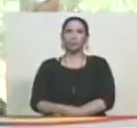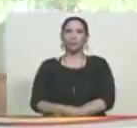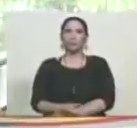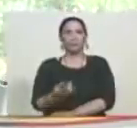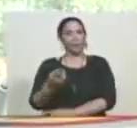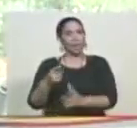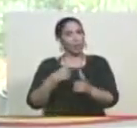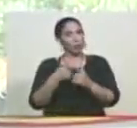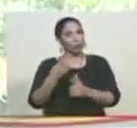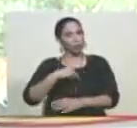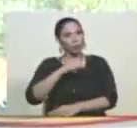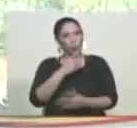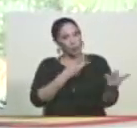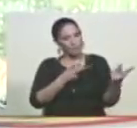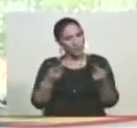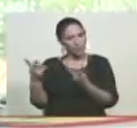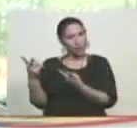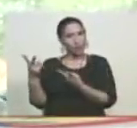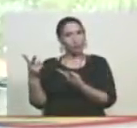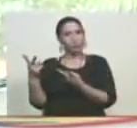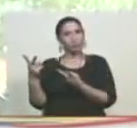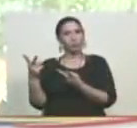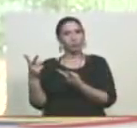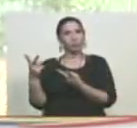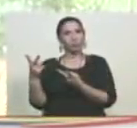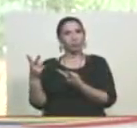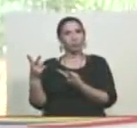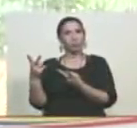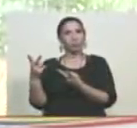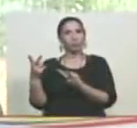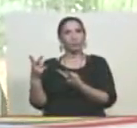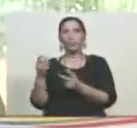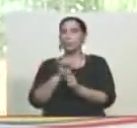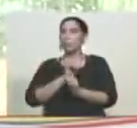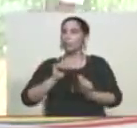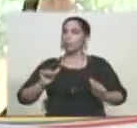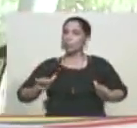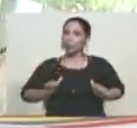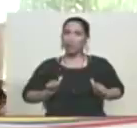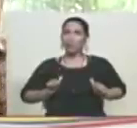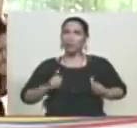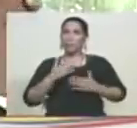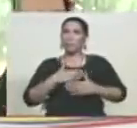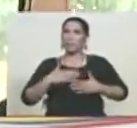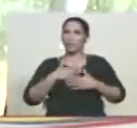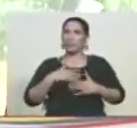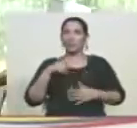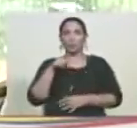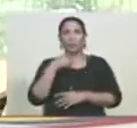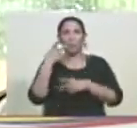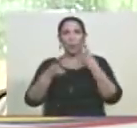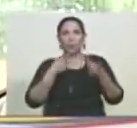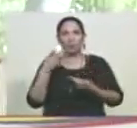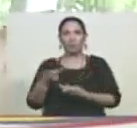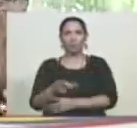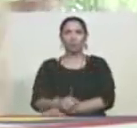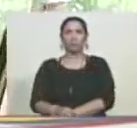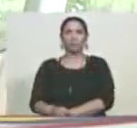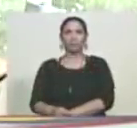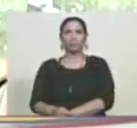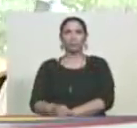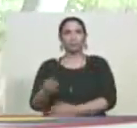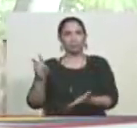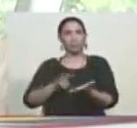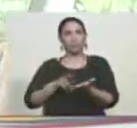Entonces nosotros lo invitamos a eso. Portuguesa no gozó de ese beneficio por una política. No sé quién la implantó, porque en